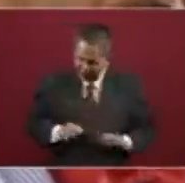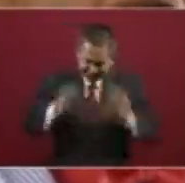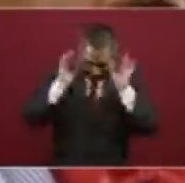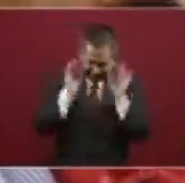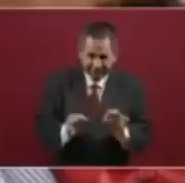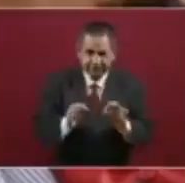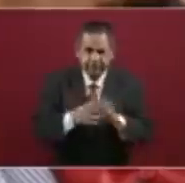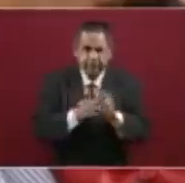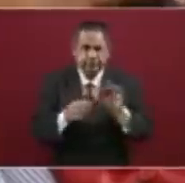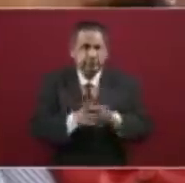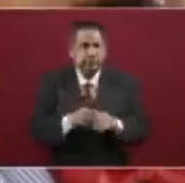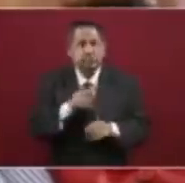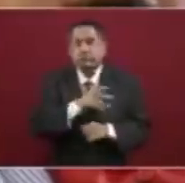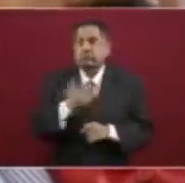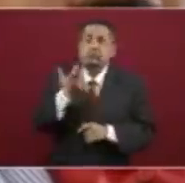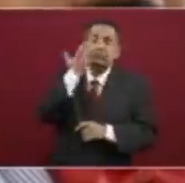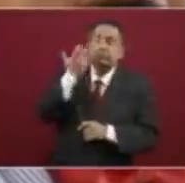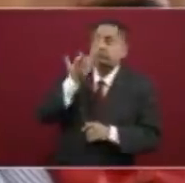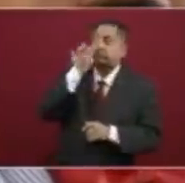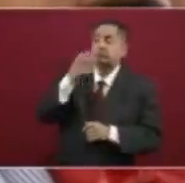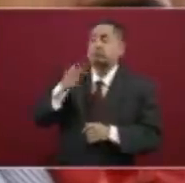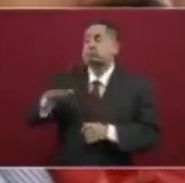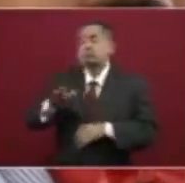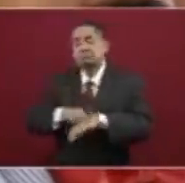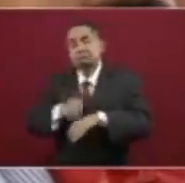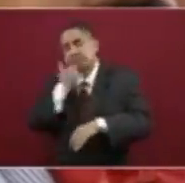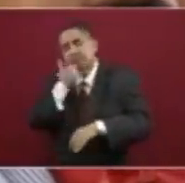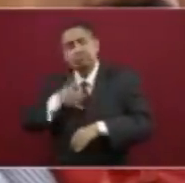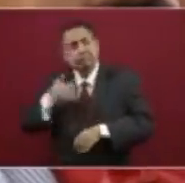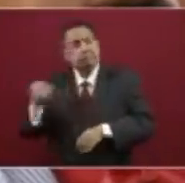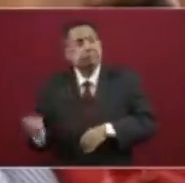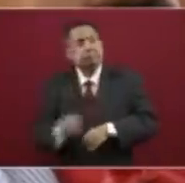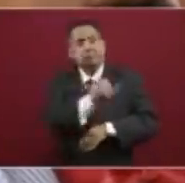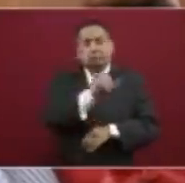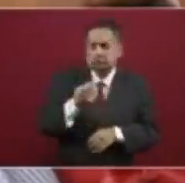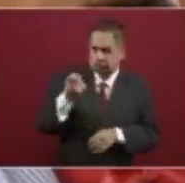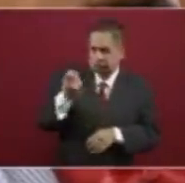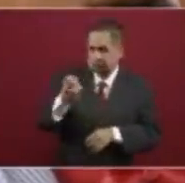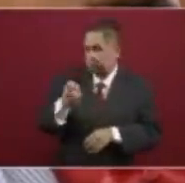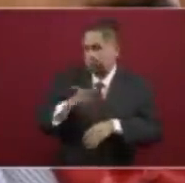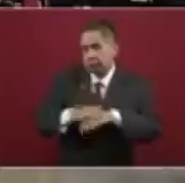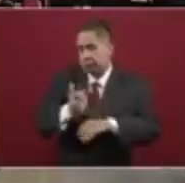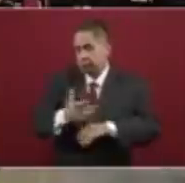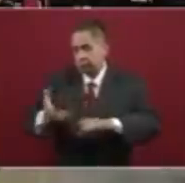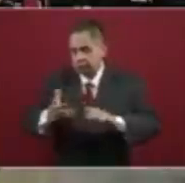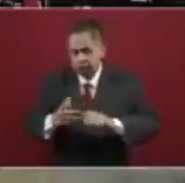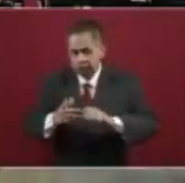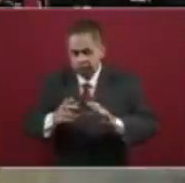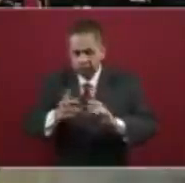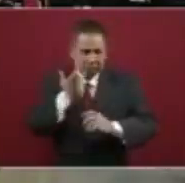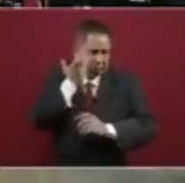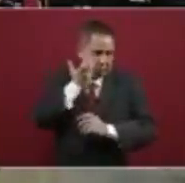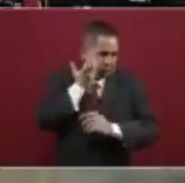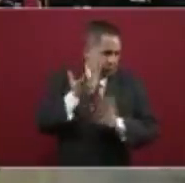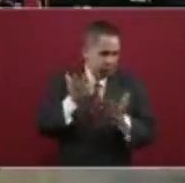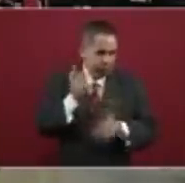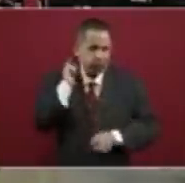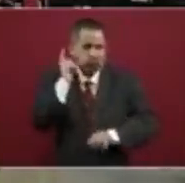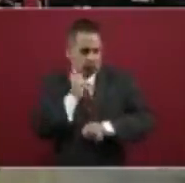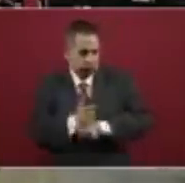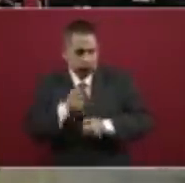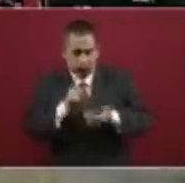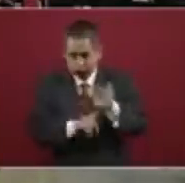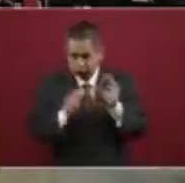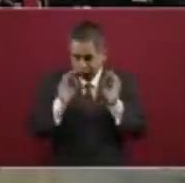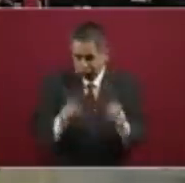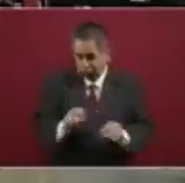se vayan a estar valiendo precisamente de eso, de sus traslados, del costo de lo que gasten para llevar